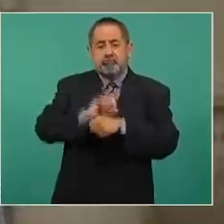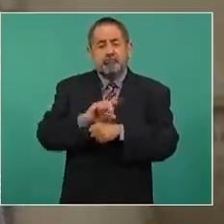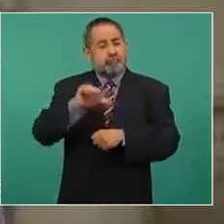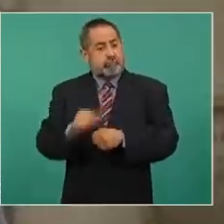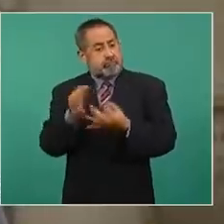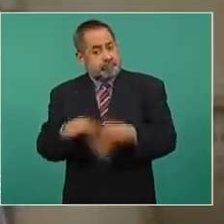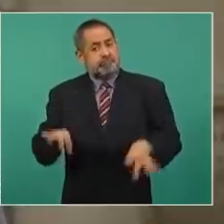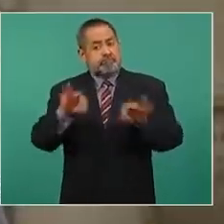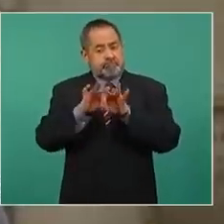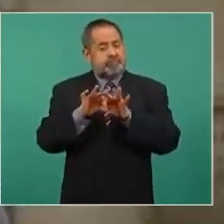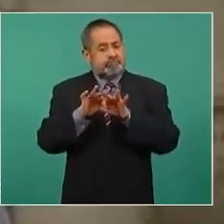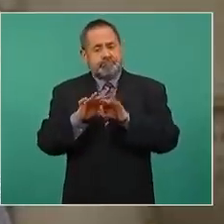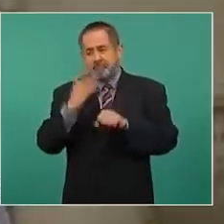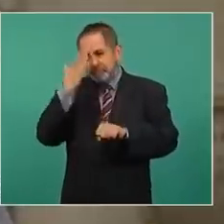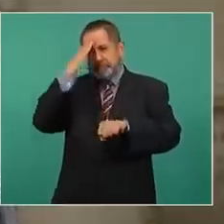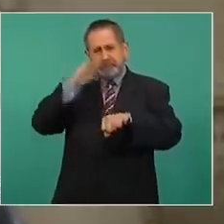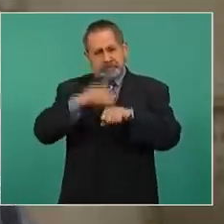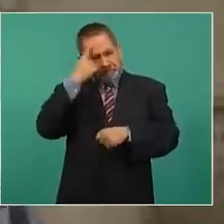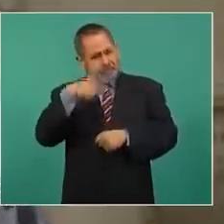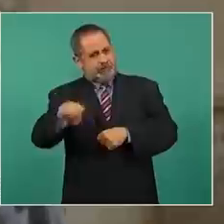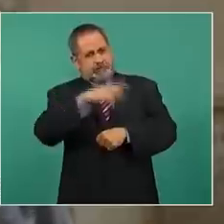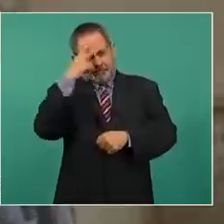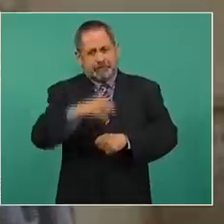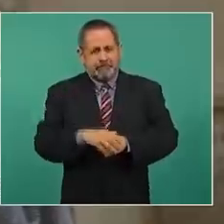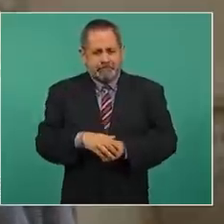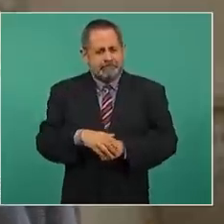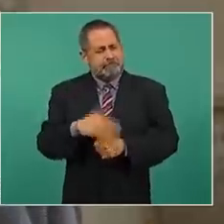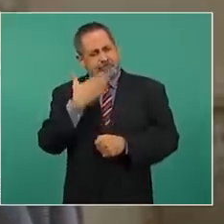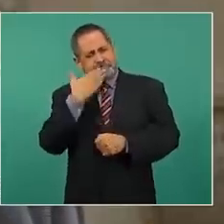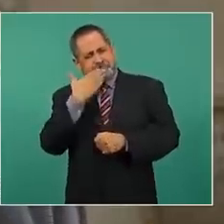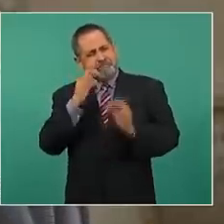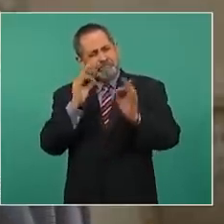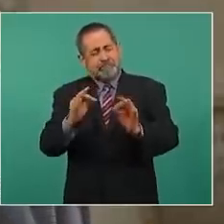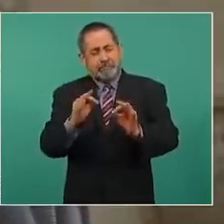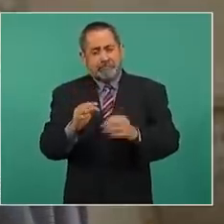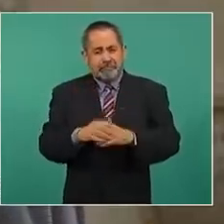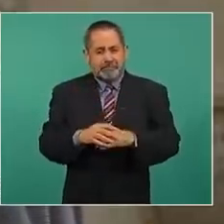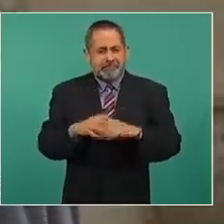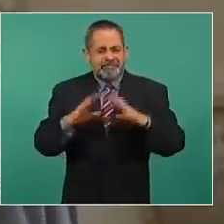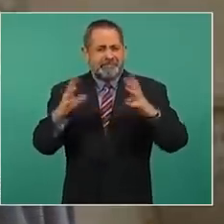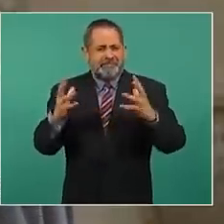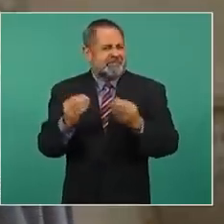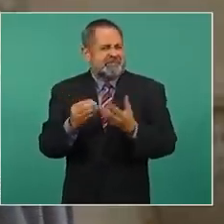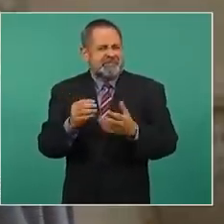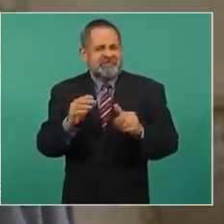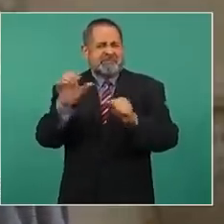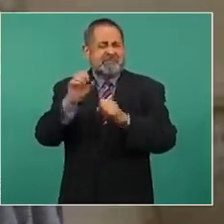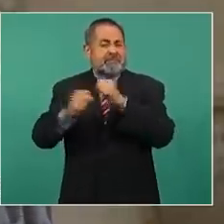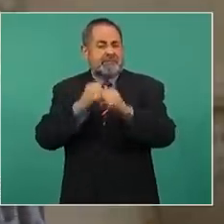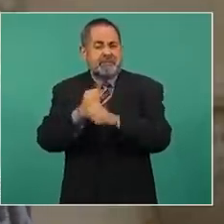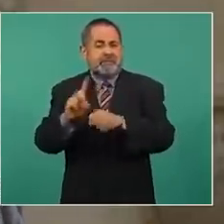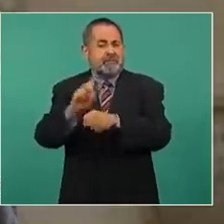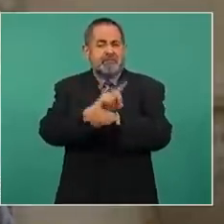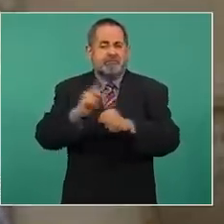esta importante conmemoración celebrando 700 años desde la